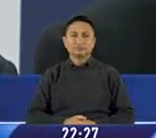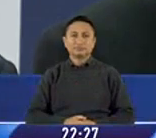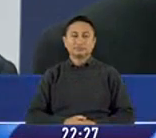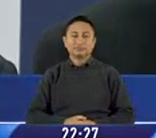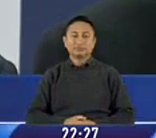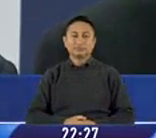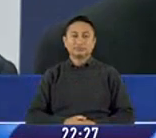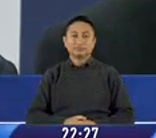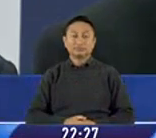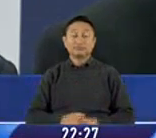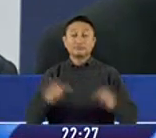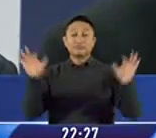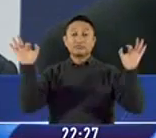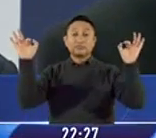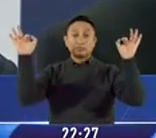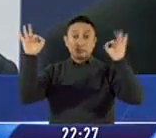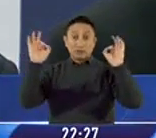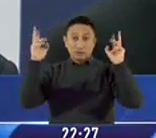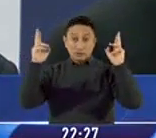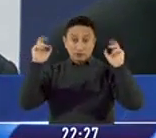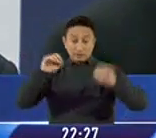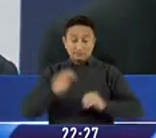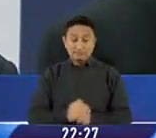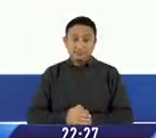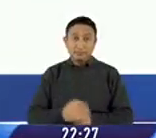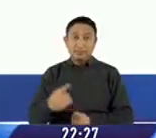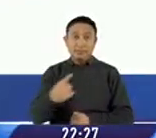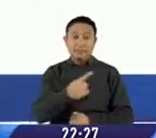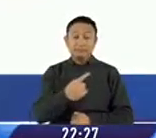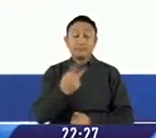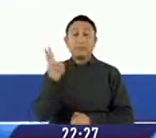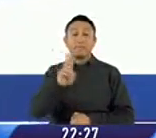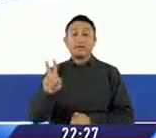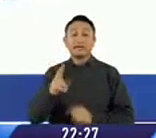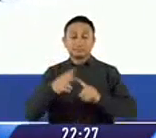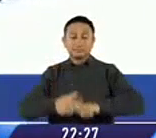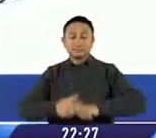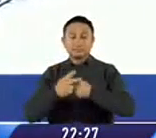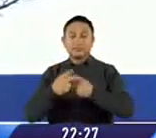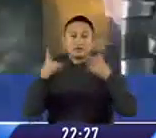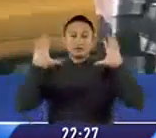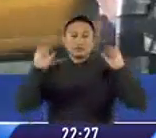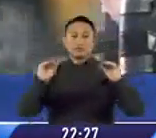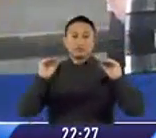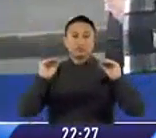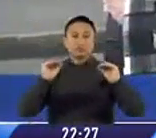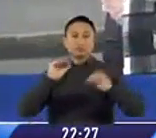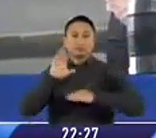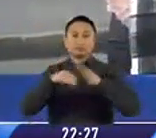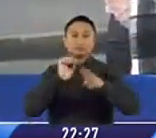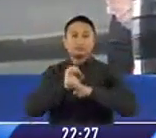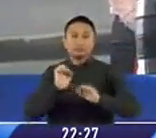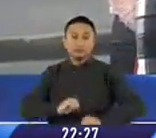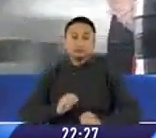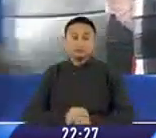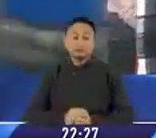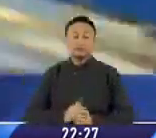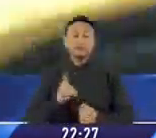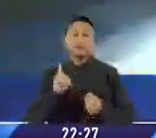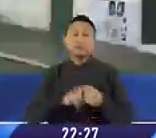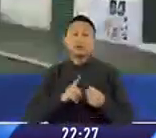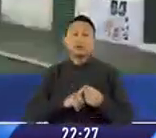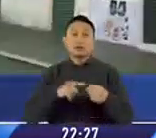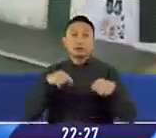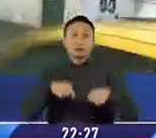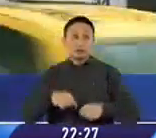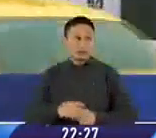Cortes de energía. Tal y como se anunció, este viernes iniciaron los apagones a nivel nacional. En la capital, la medida